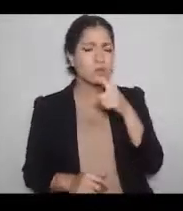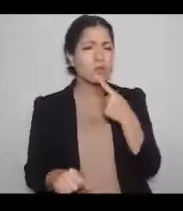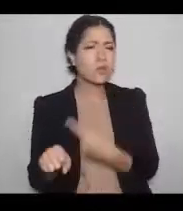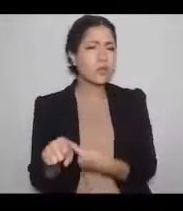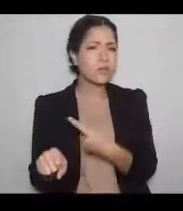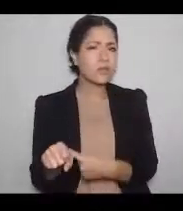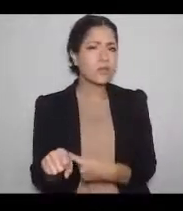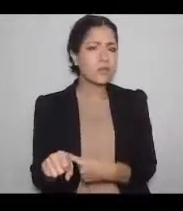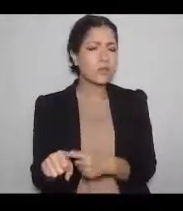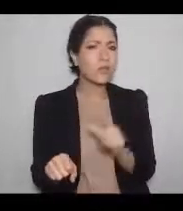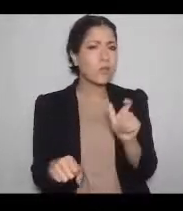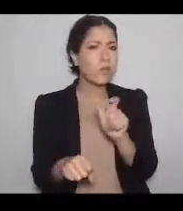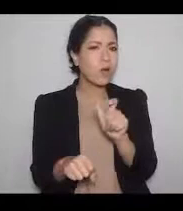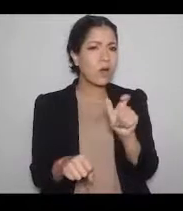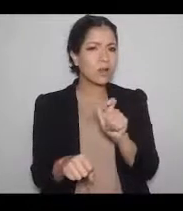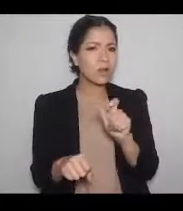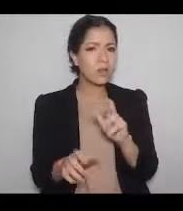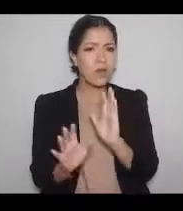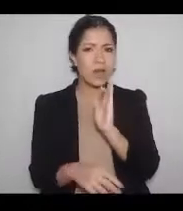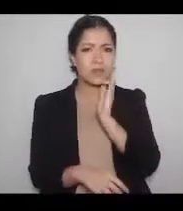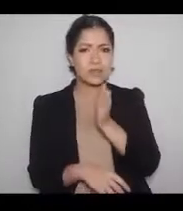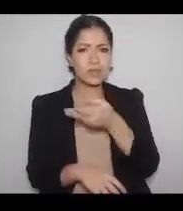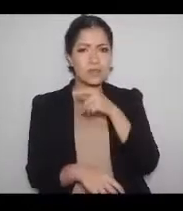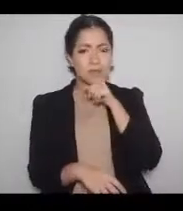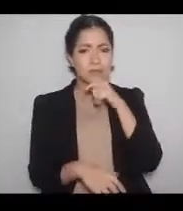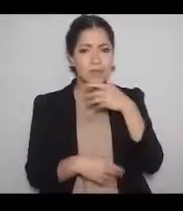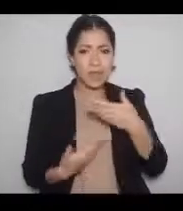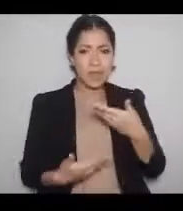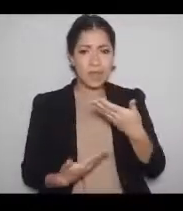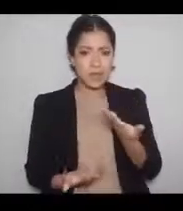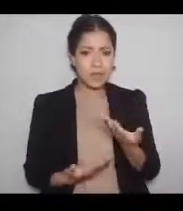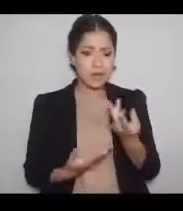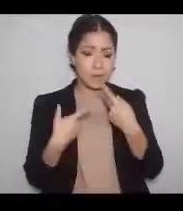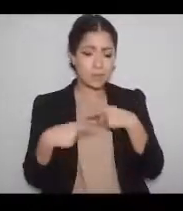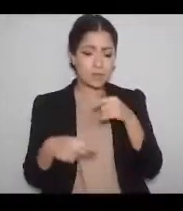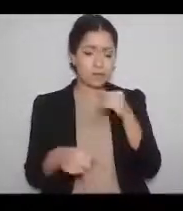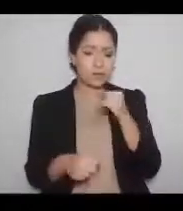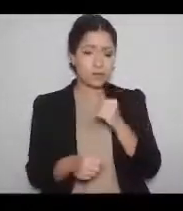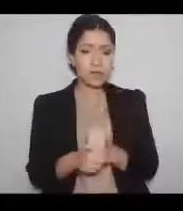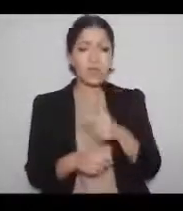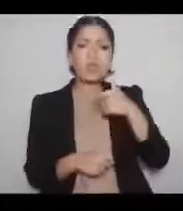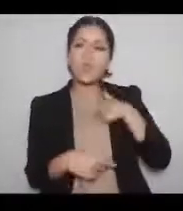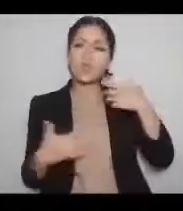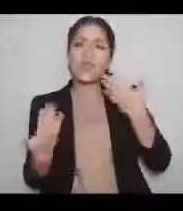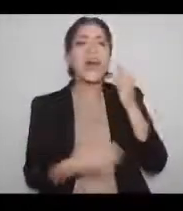cuando aceptaste el papel? Acepté el papel porque estoy enfermo.